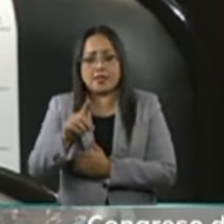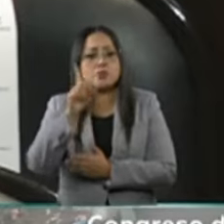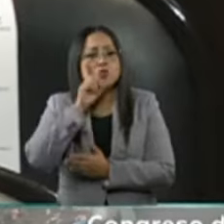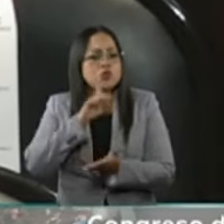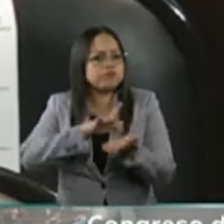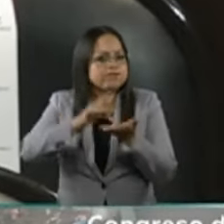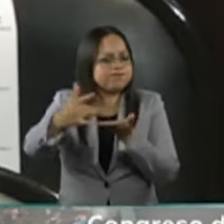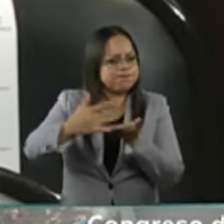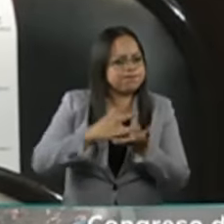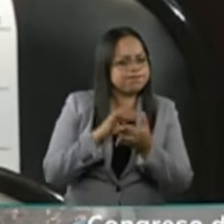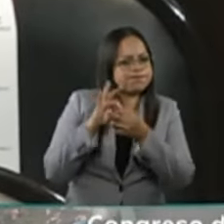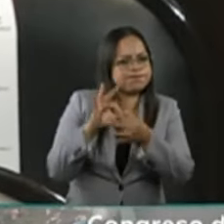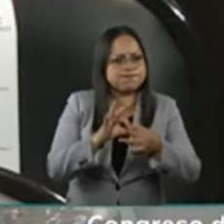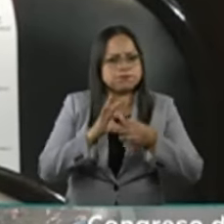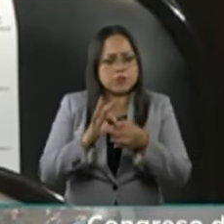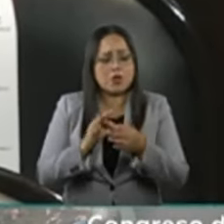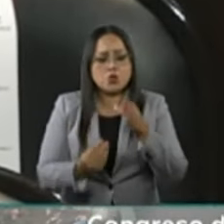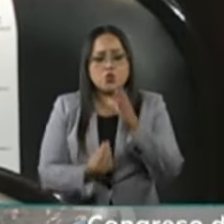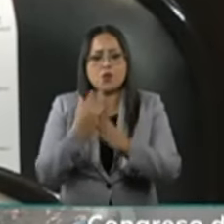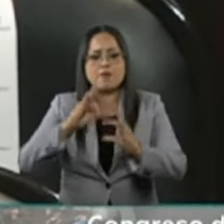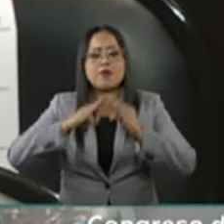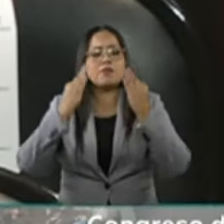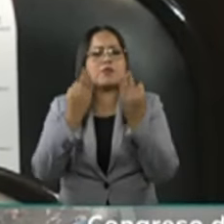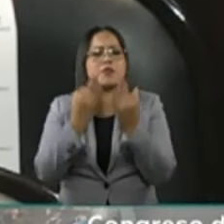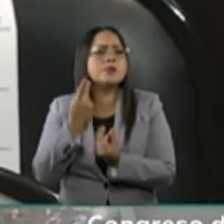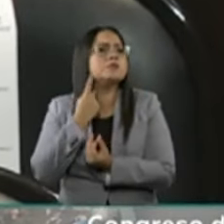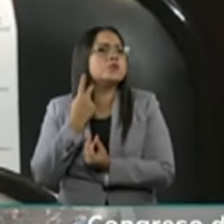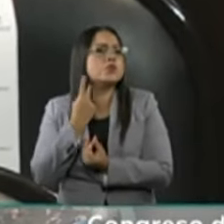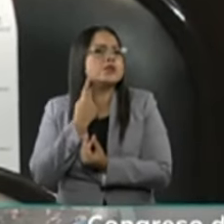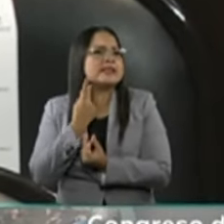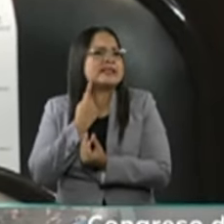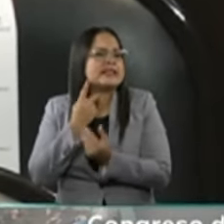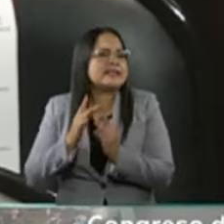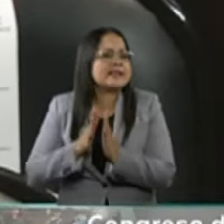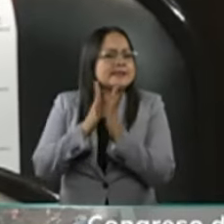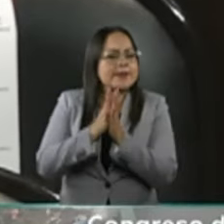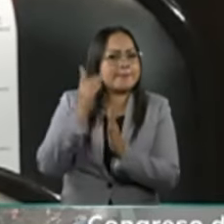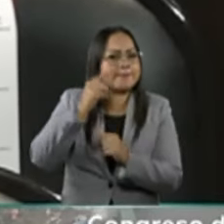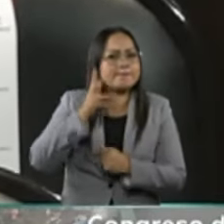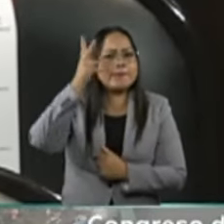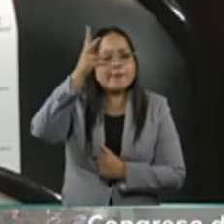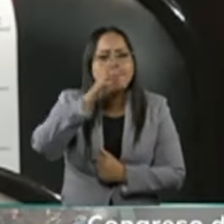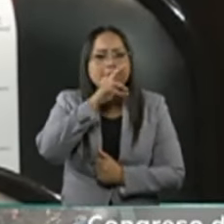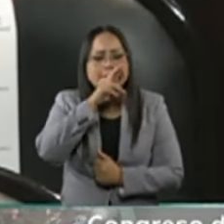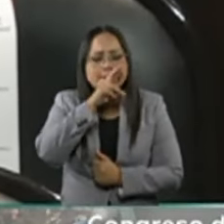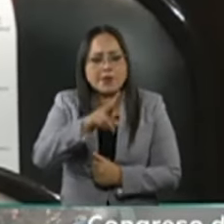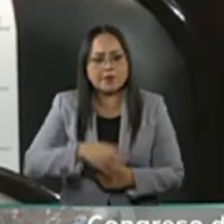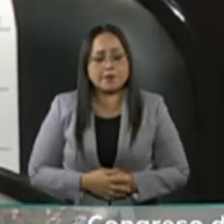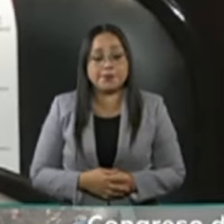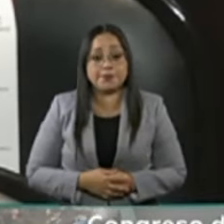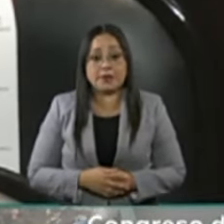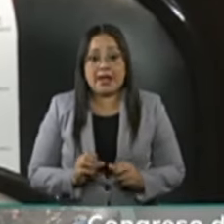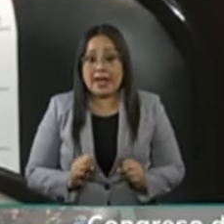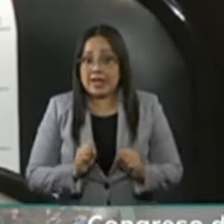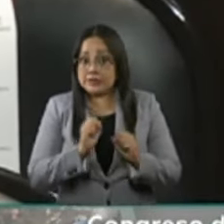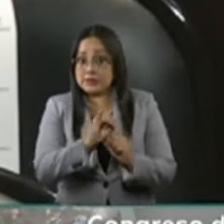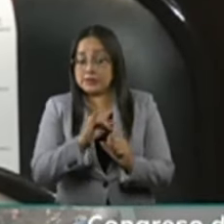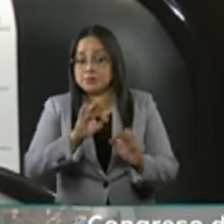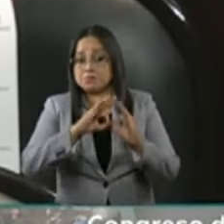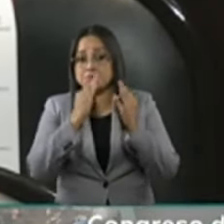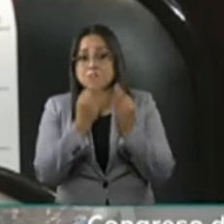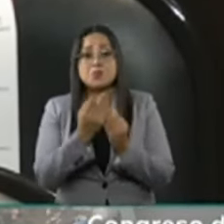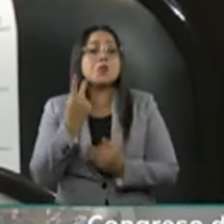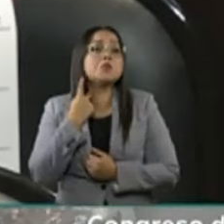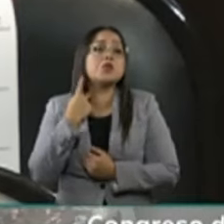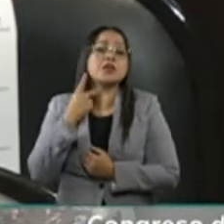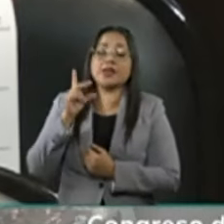una nueva forma de hacer política para tener un mejor futuro. Esa es la política que Dante